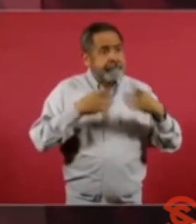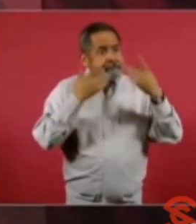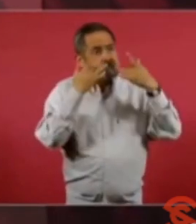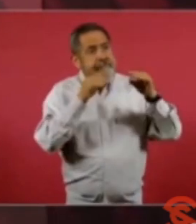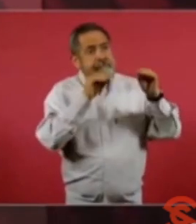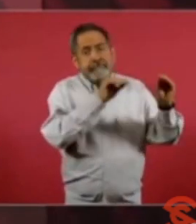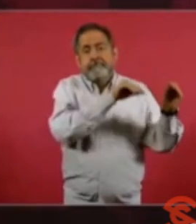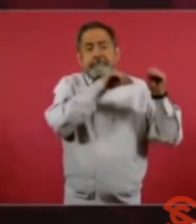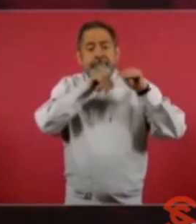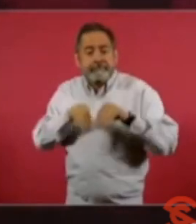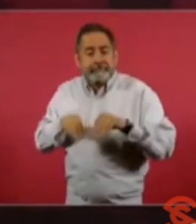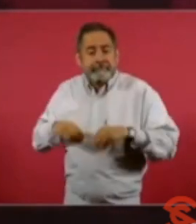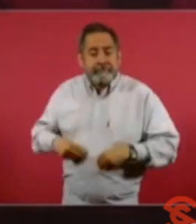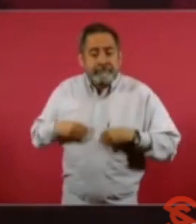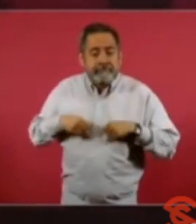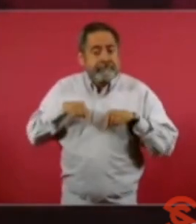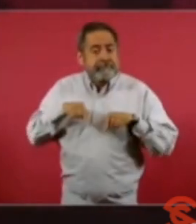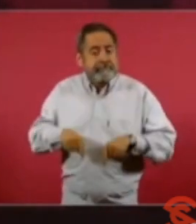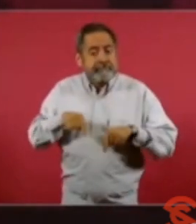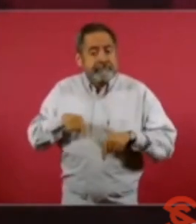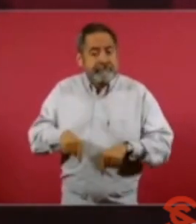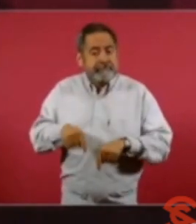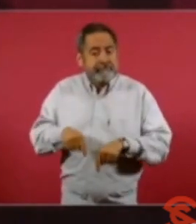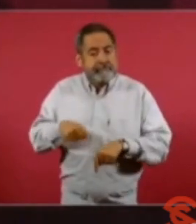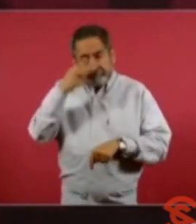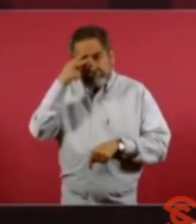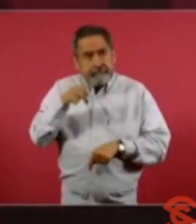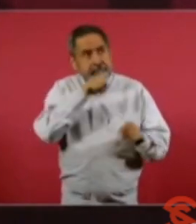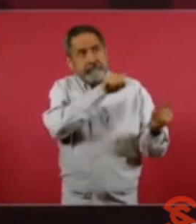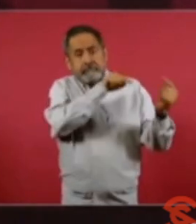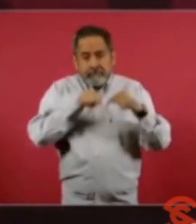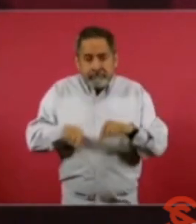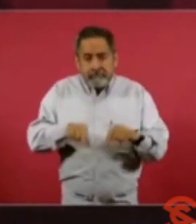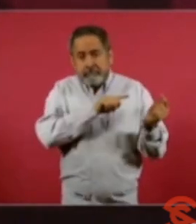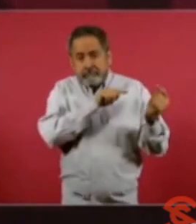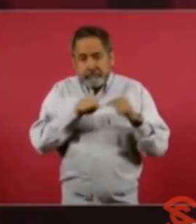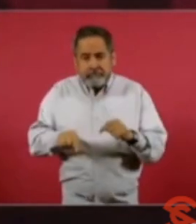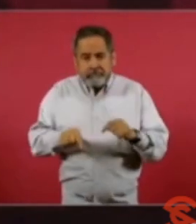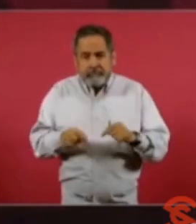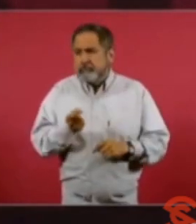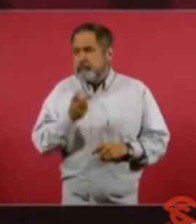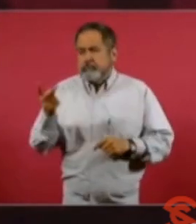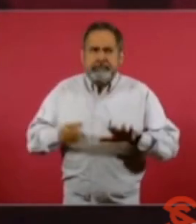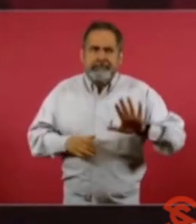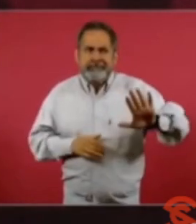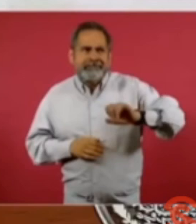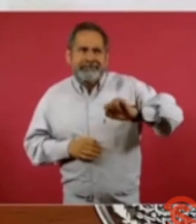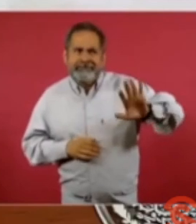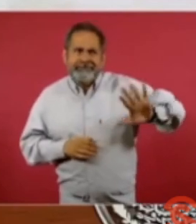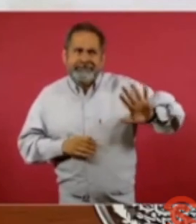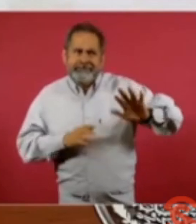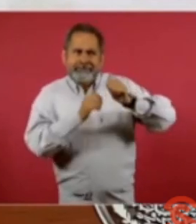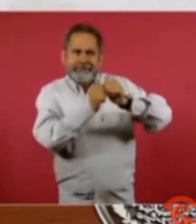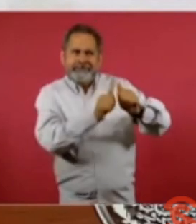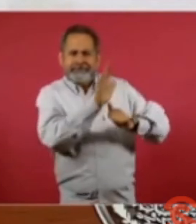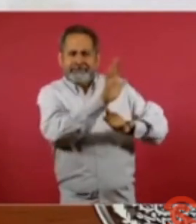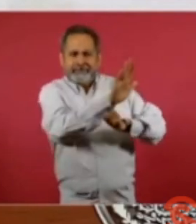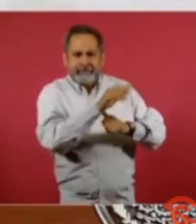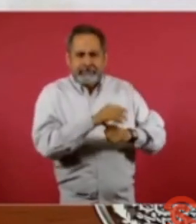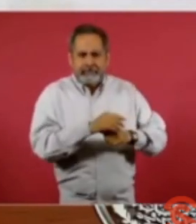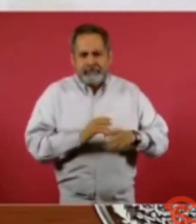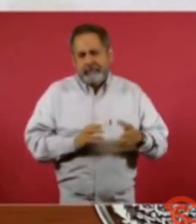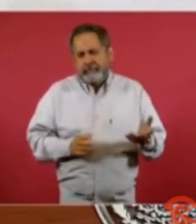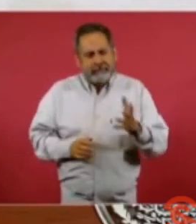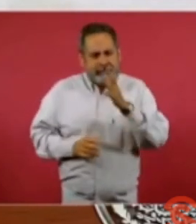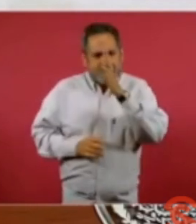y ahora hay una campaña para que no se vengan a México imparable